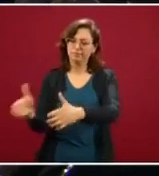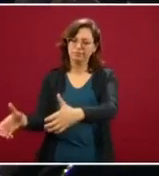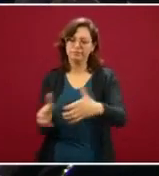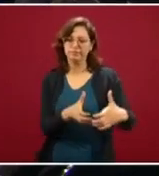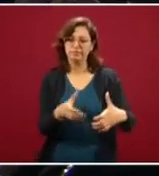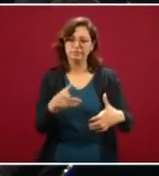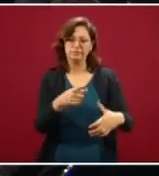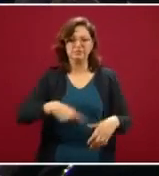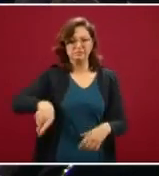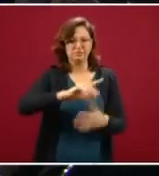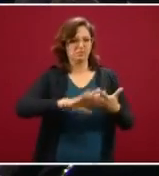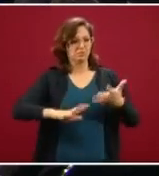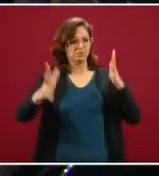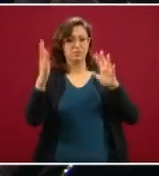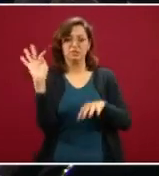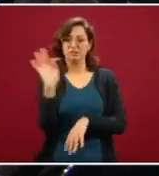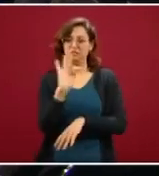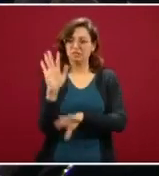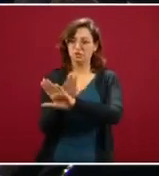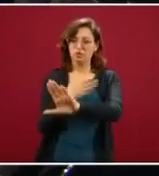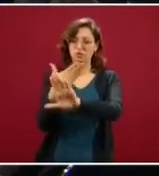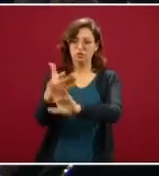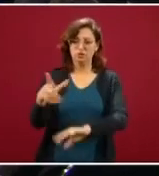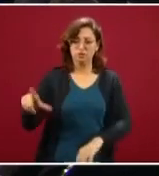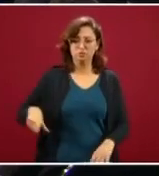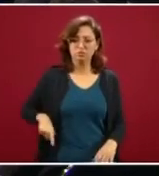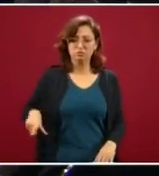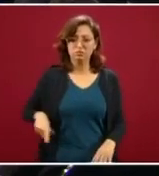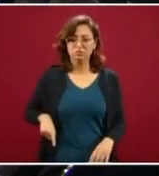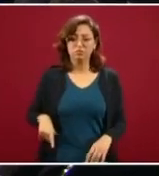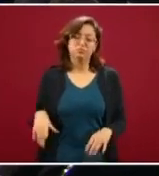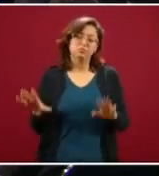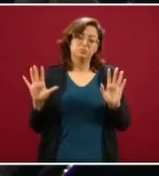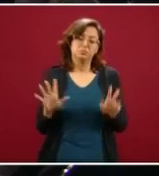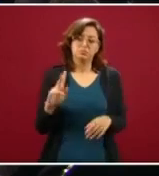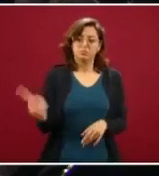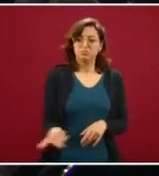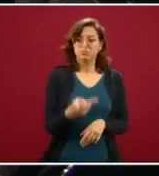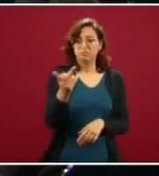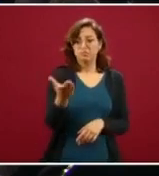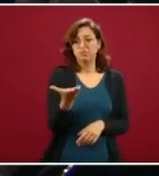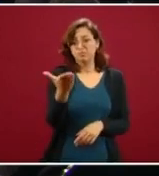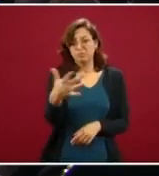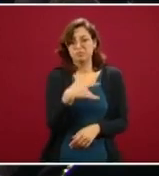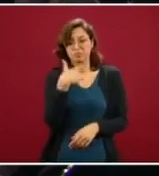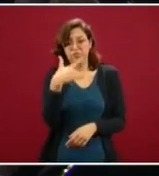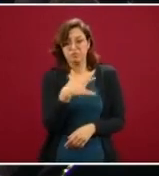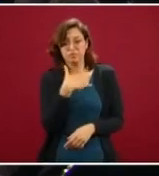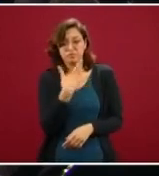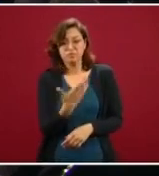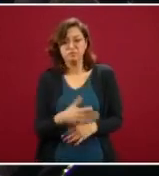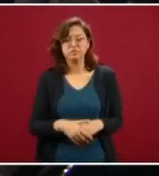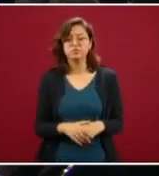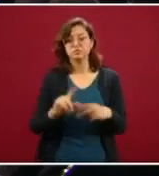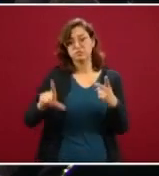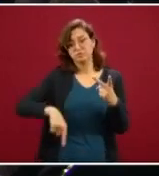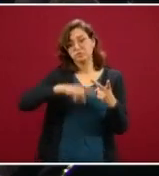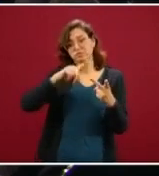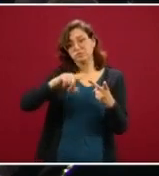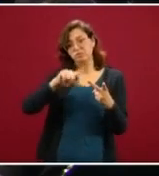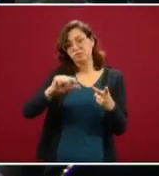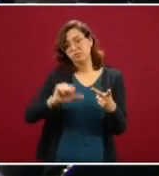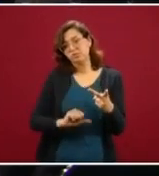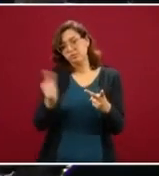esta manifestación que podría afectar a su gobierno. Esa es una pregunta, si usted podría considerar eso. Otra más